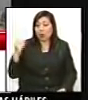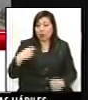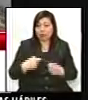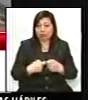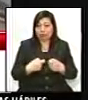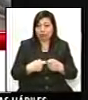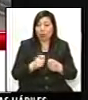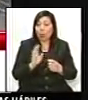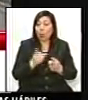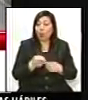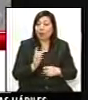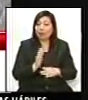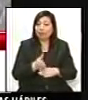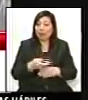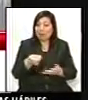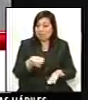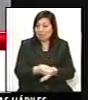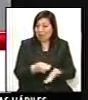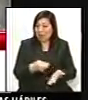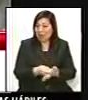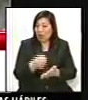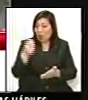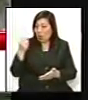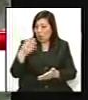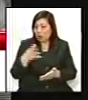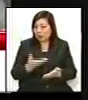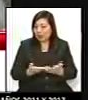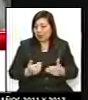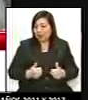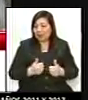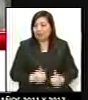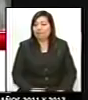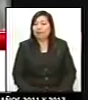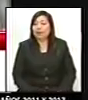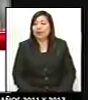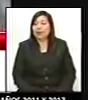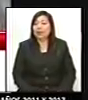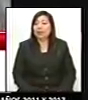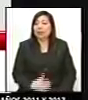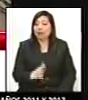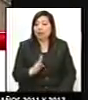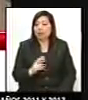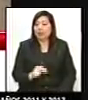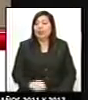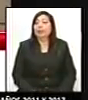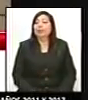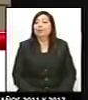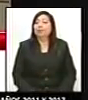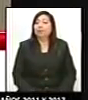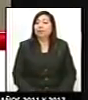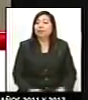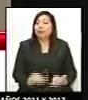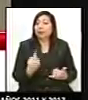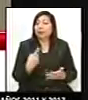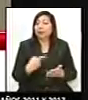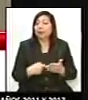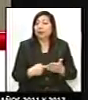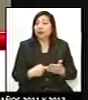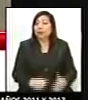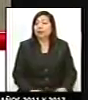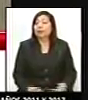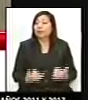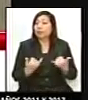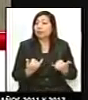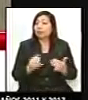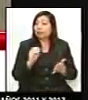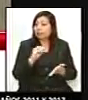a un hogar, de acuerdo a una tarifa eléctrica residencial BT5B. Es por eso que en virtud a